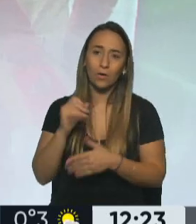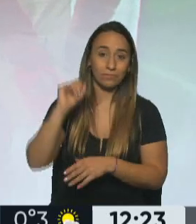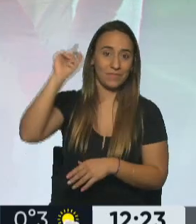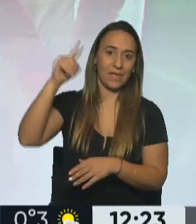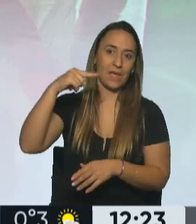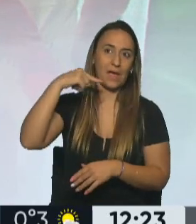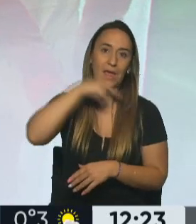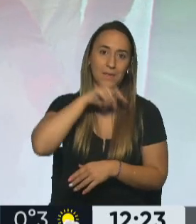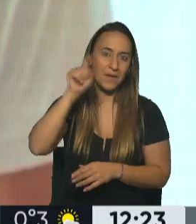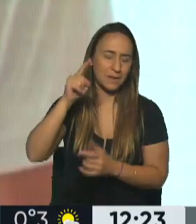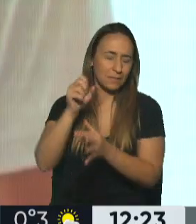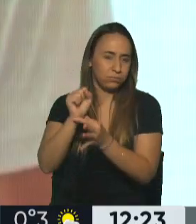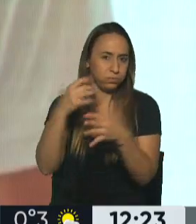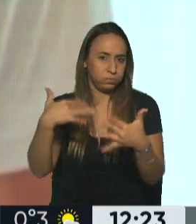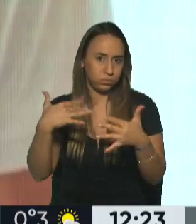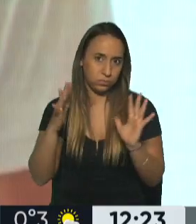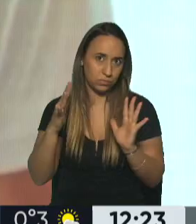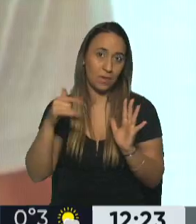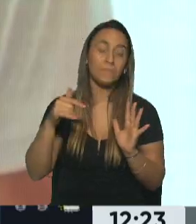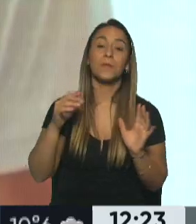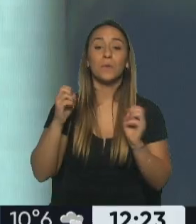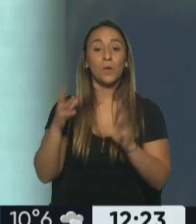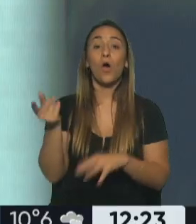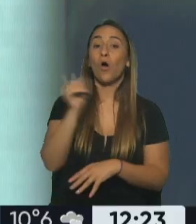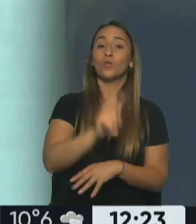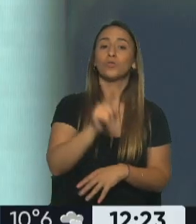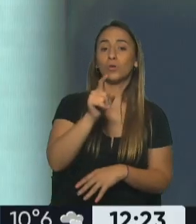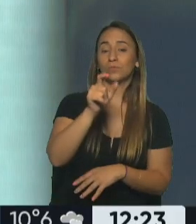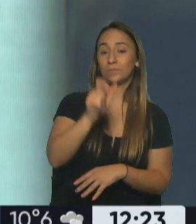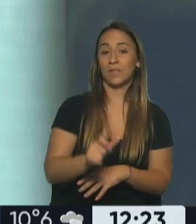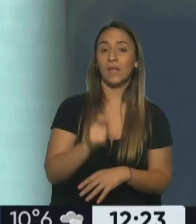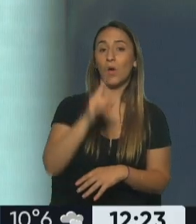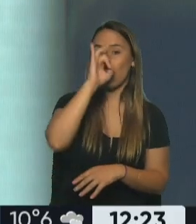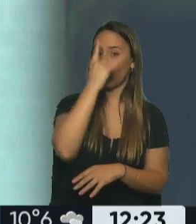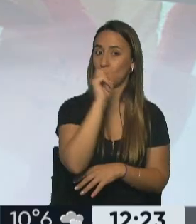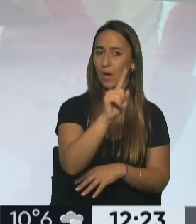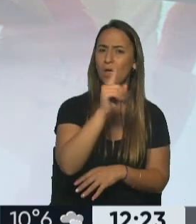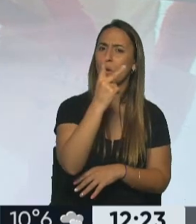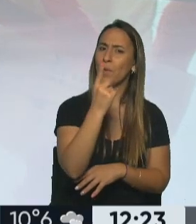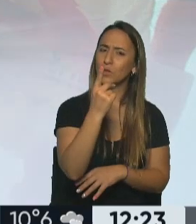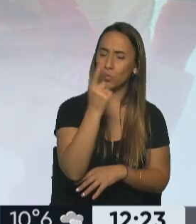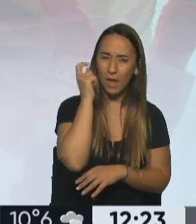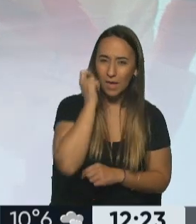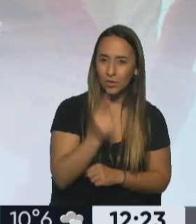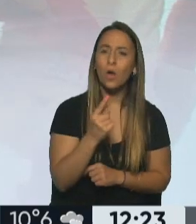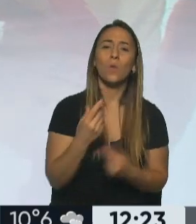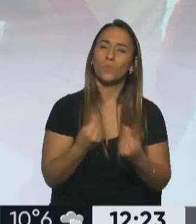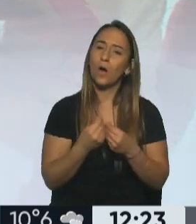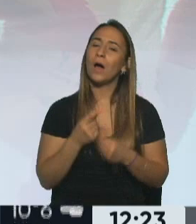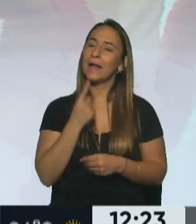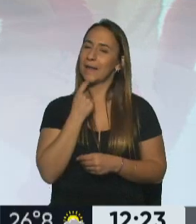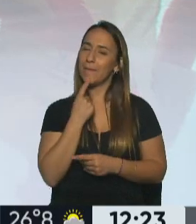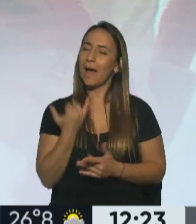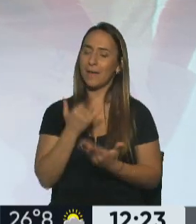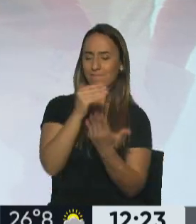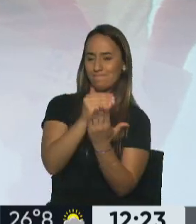oriente no buen tambi hay un chico uruguayo también de 21 años hay muchas opciones para River que todavía no ha soltado